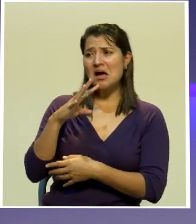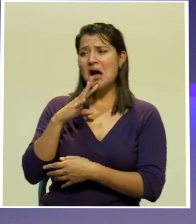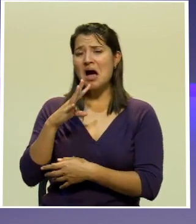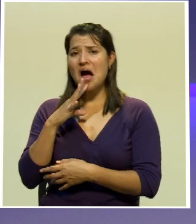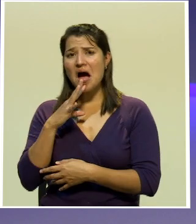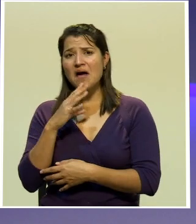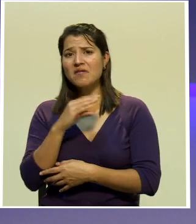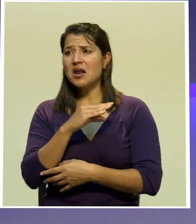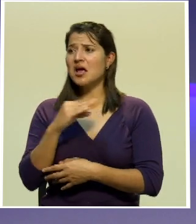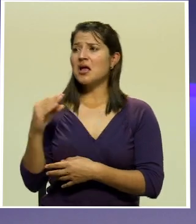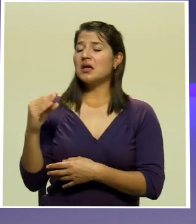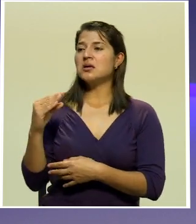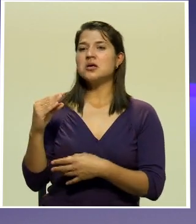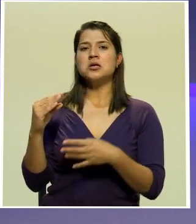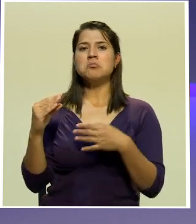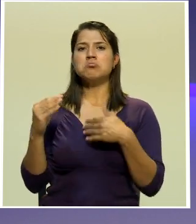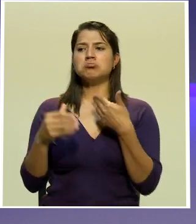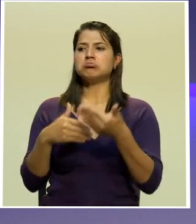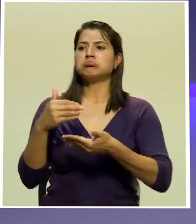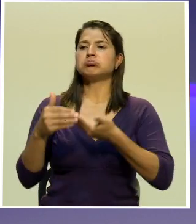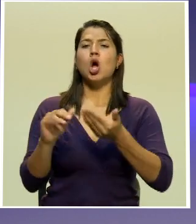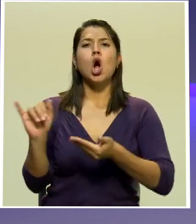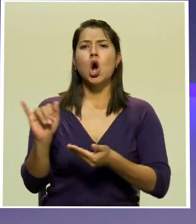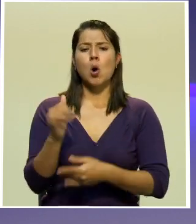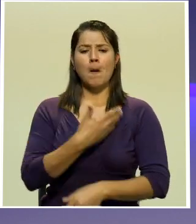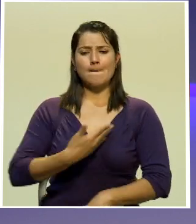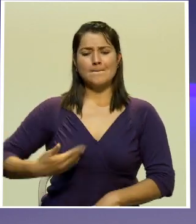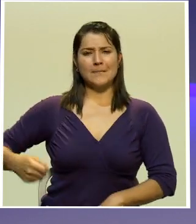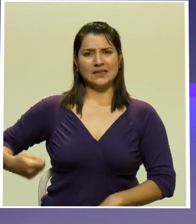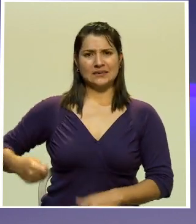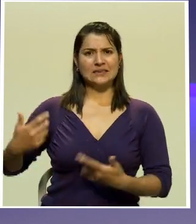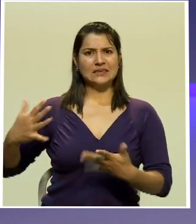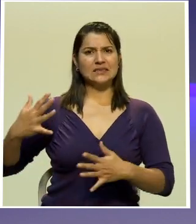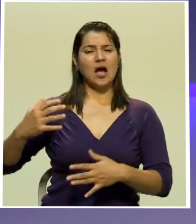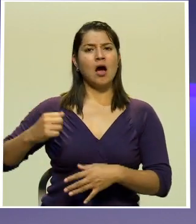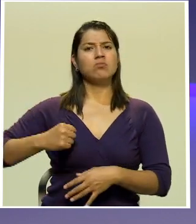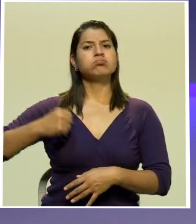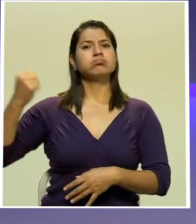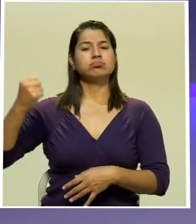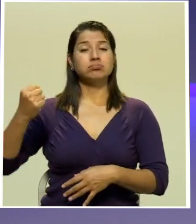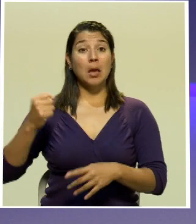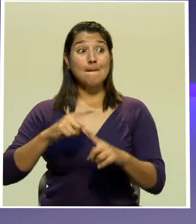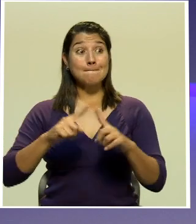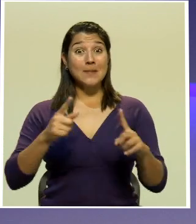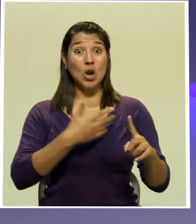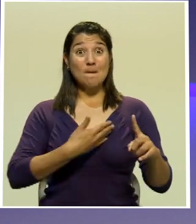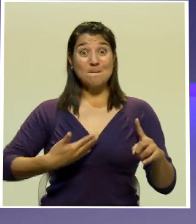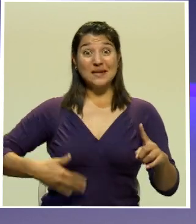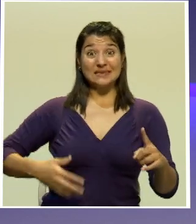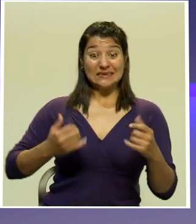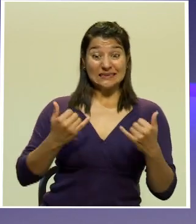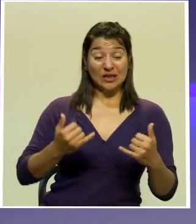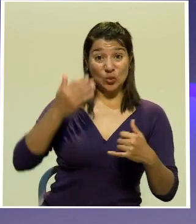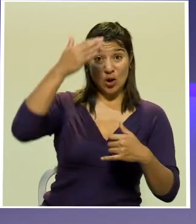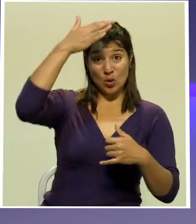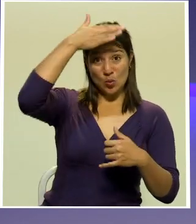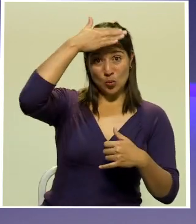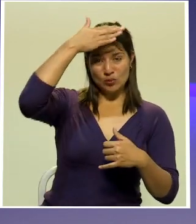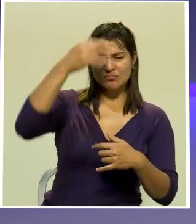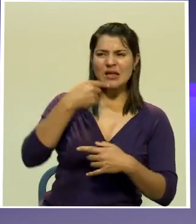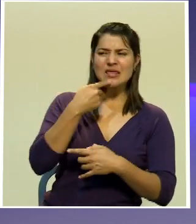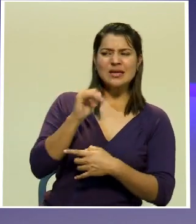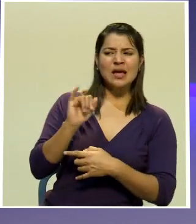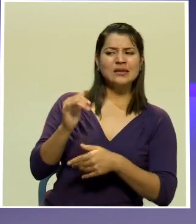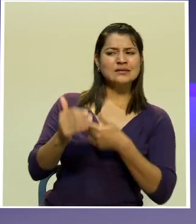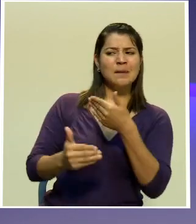como presidente electo, a pesar de que el actual presidente de Estados Unidos, Donald Trump, se aferra a la narrativa del